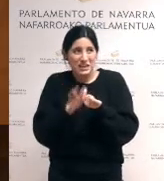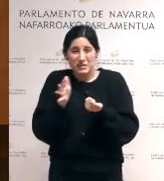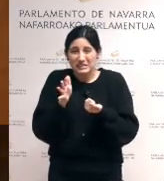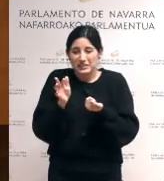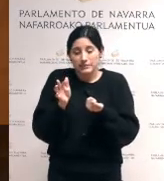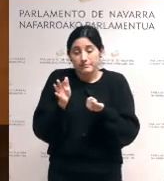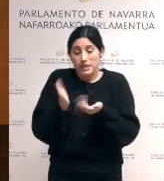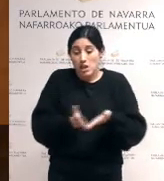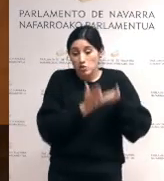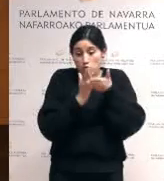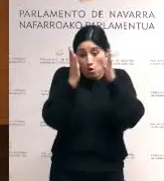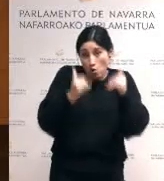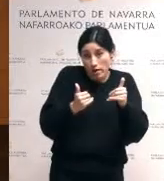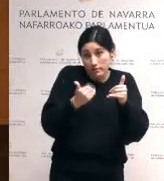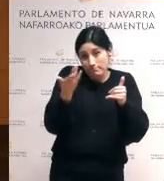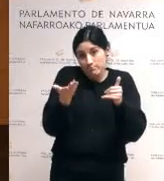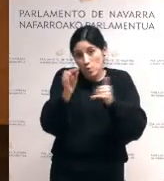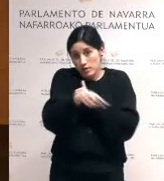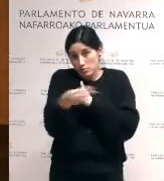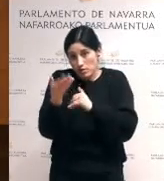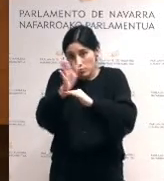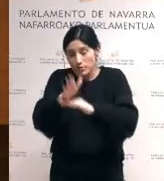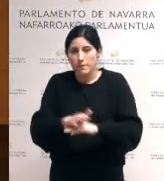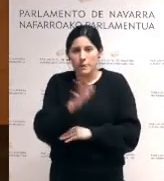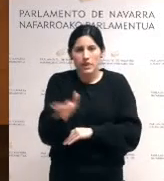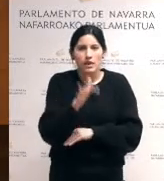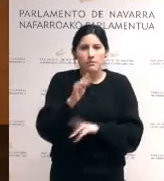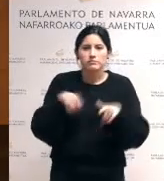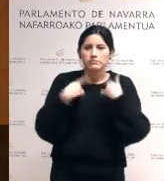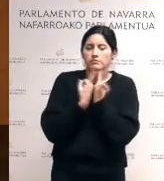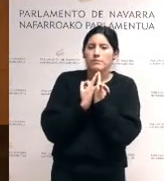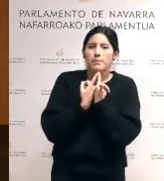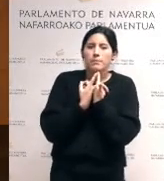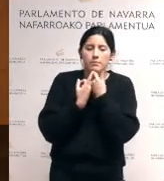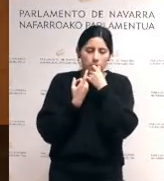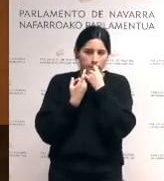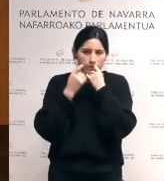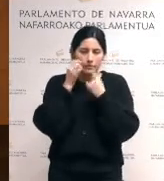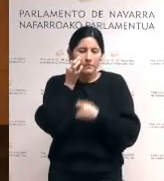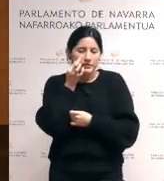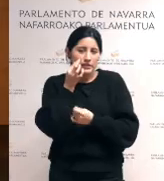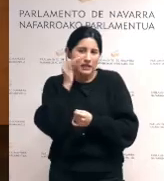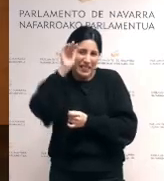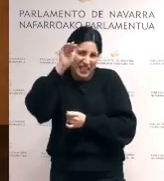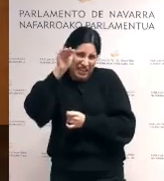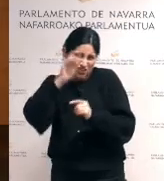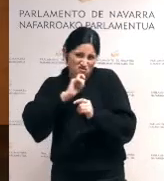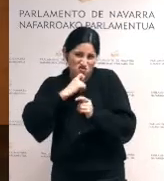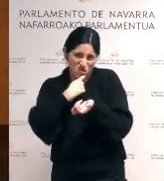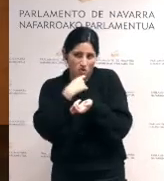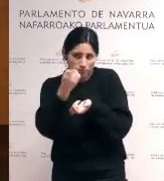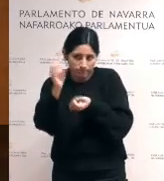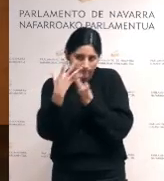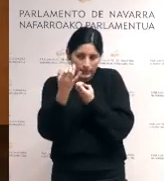hacerlo. Y, mire, ha hecho usted un discurso xenófobo que nosotros, desde luego, no compartimos. Queremos que los datos sean los que